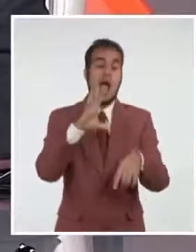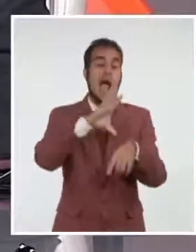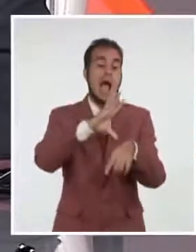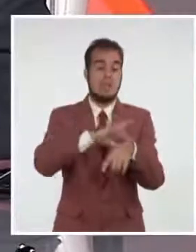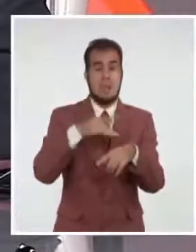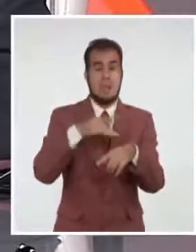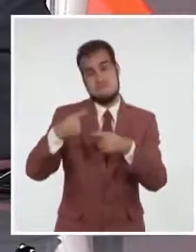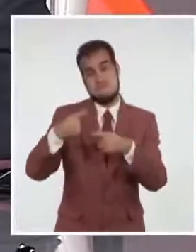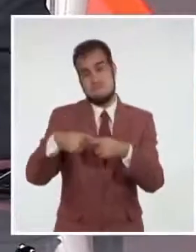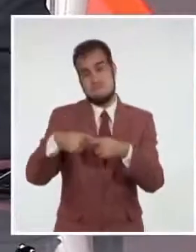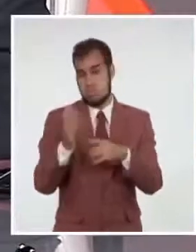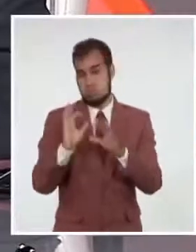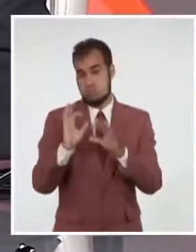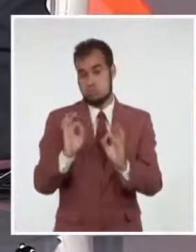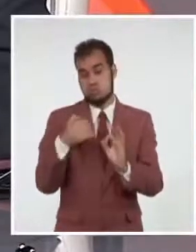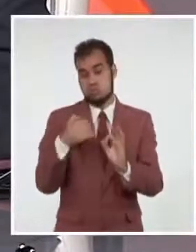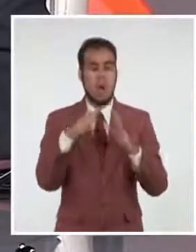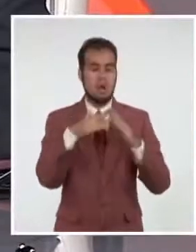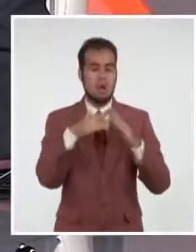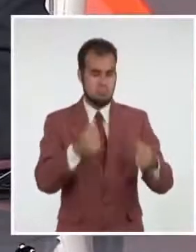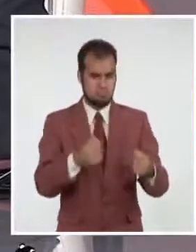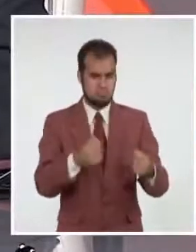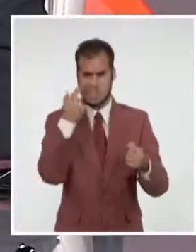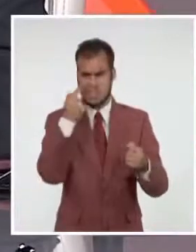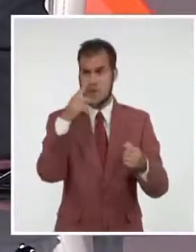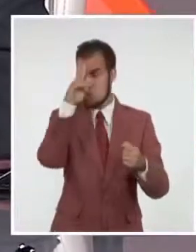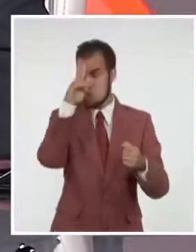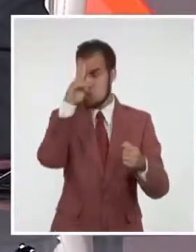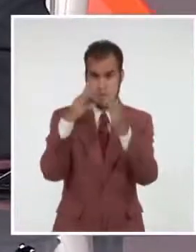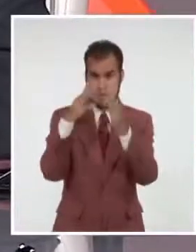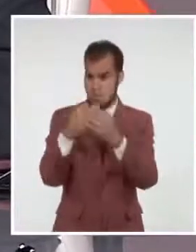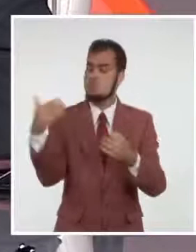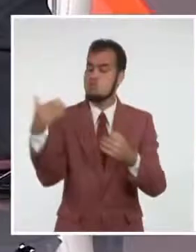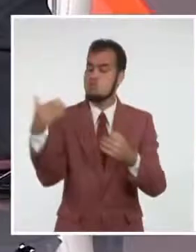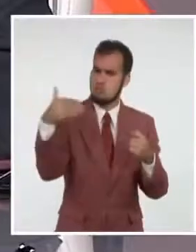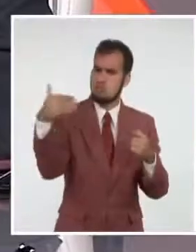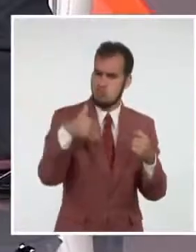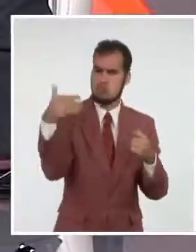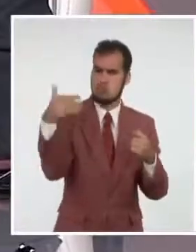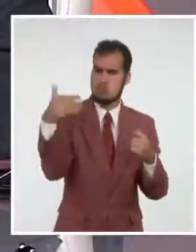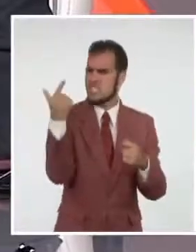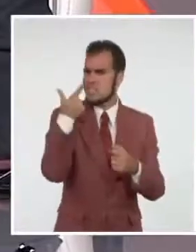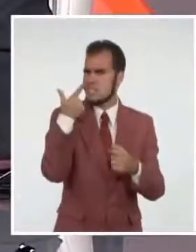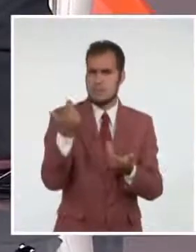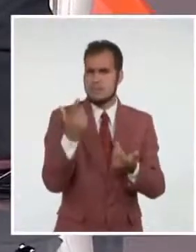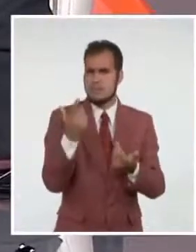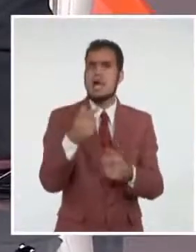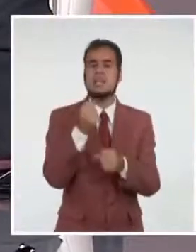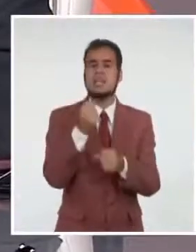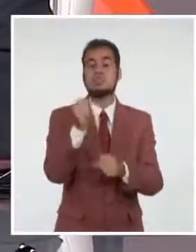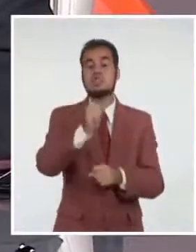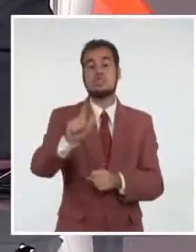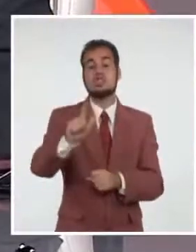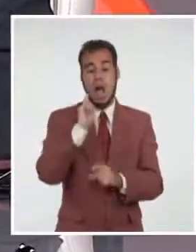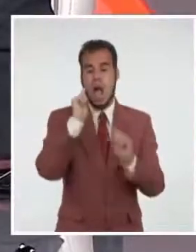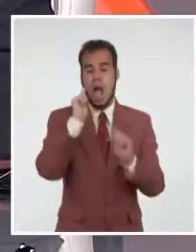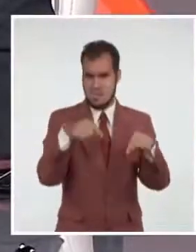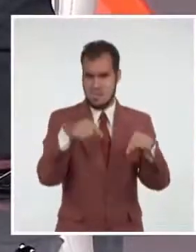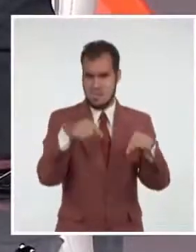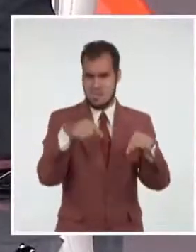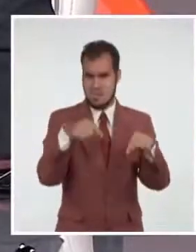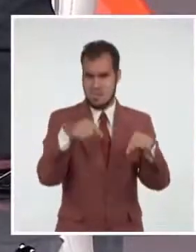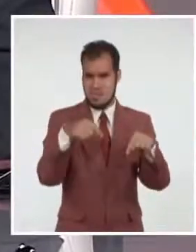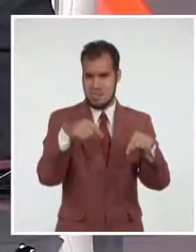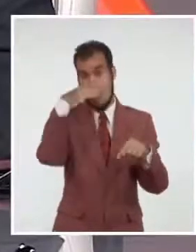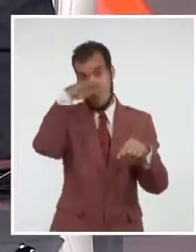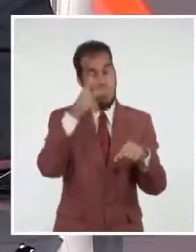del consultorio viene todas las mañanas como si fuera una sala del hospital, nos pusieron una trabajadora social esto solo es en Cuba, por eso viviremos y venceremos. Tenemos que